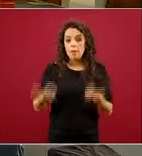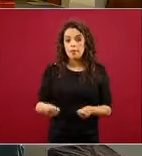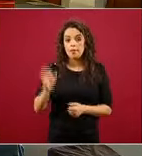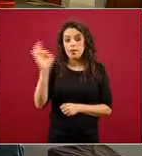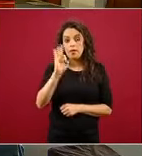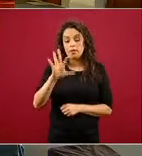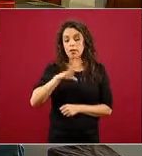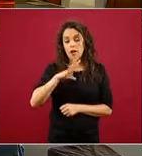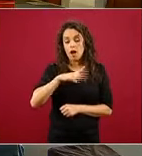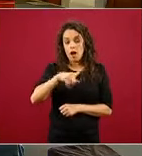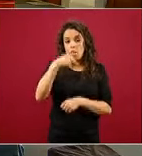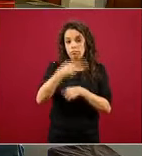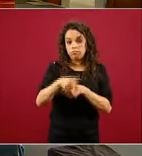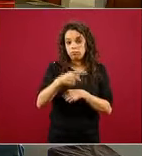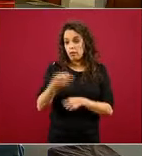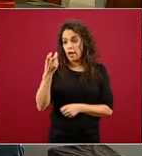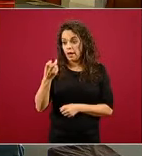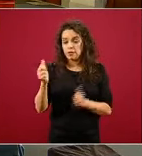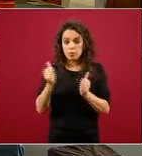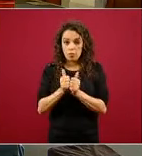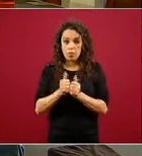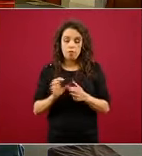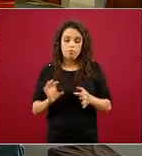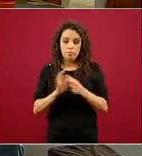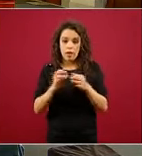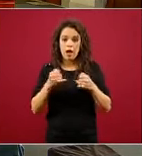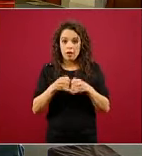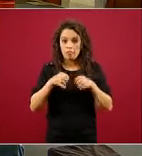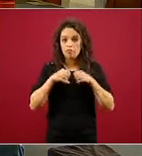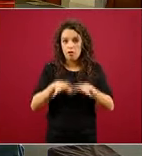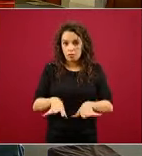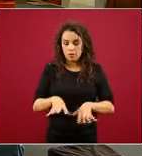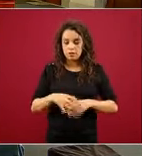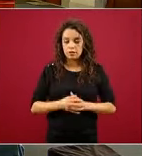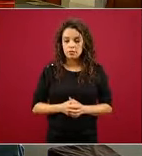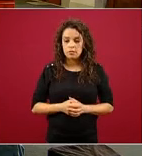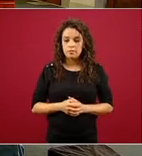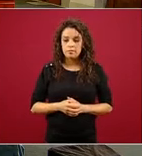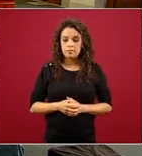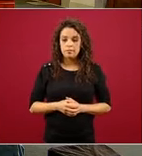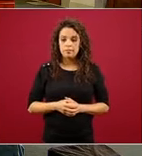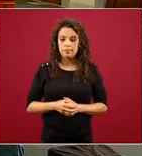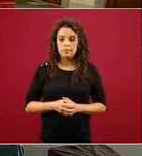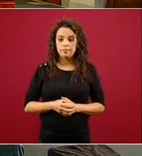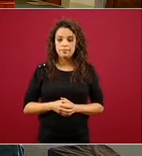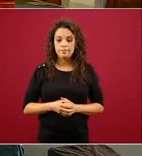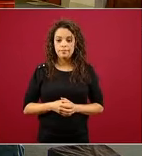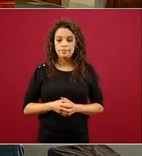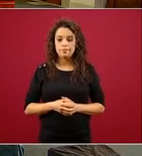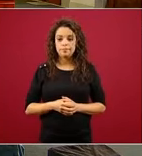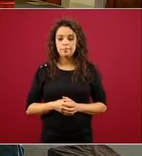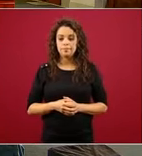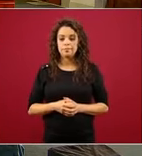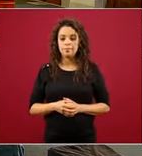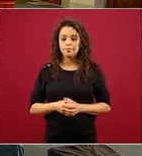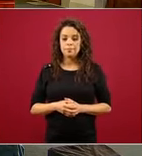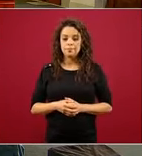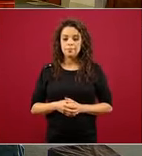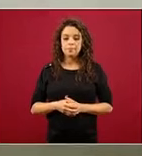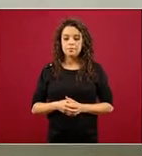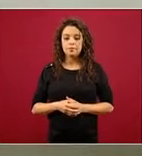de información. Muchas gracias. Muchas gracias. Doctora Lagarza, si gusta responder primero su pregunta. Gracias.